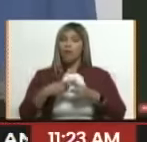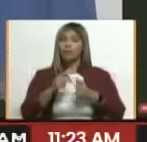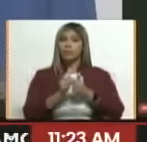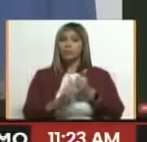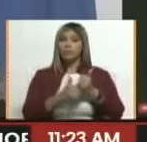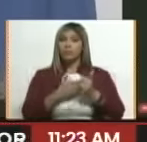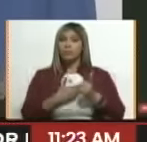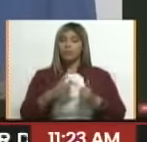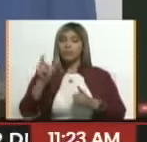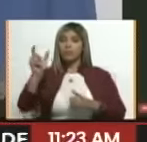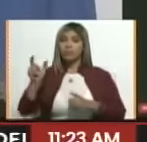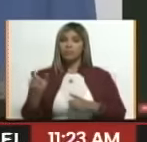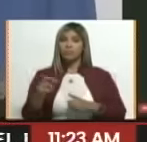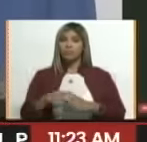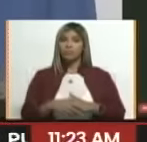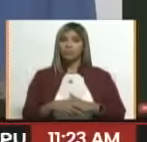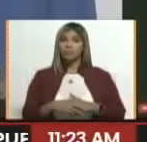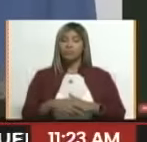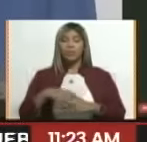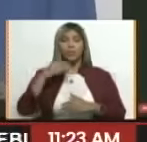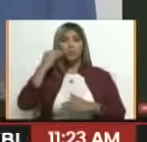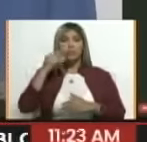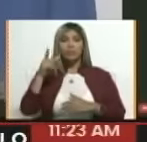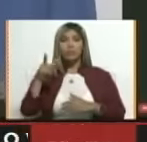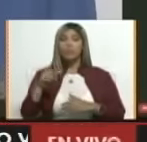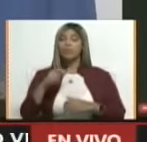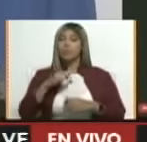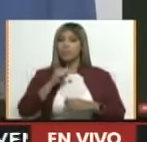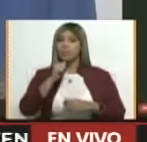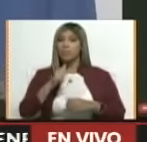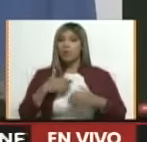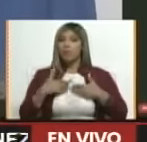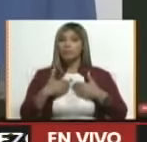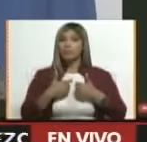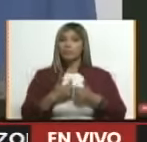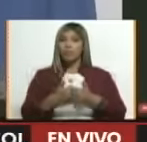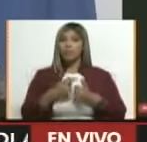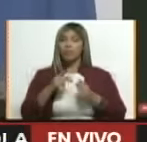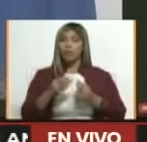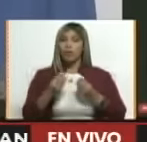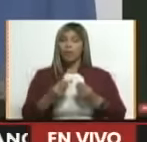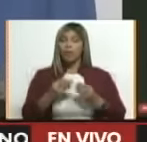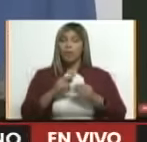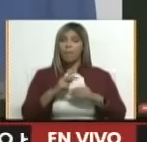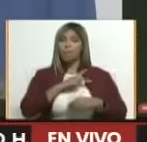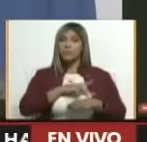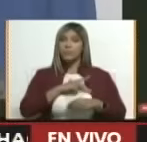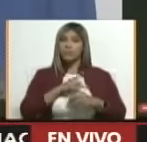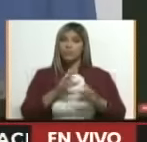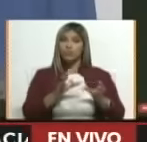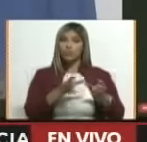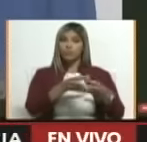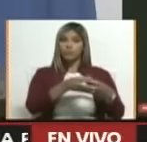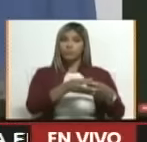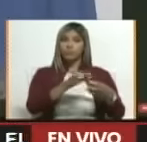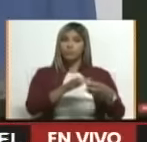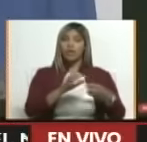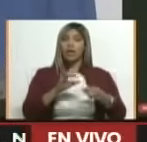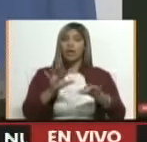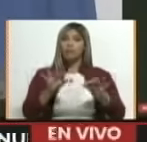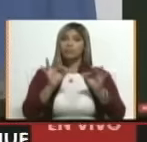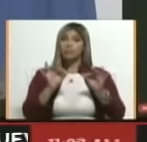vicepresidente Jorge Glass. Consideramos oportuno la conformación de una comisión especial de países